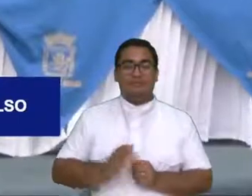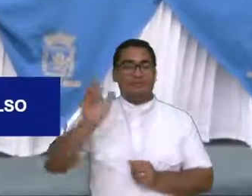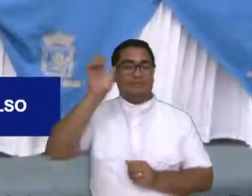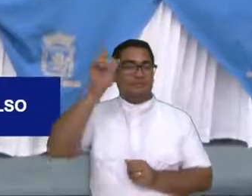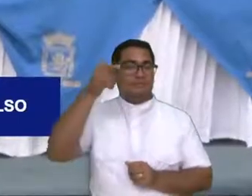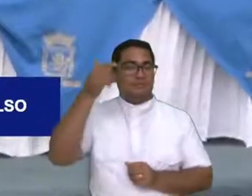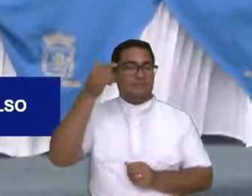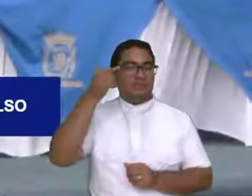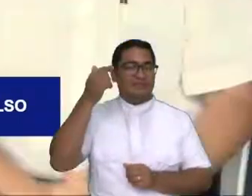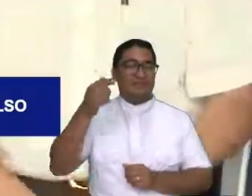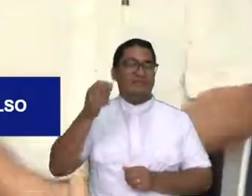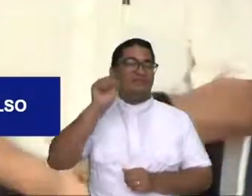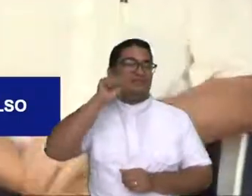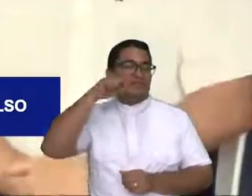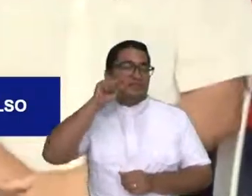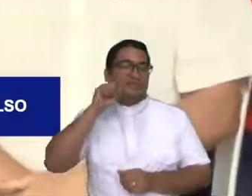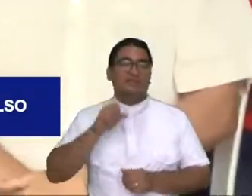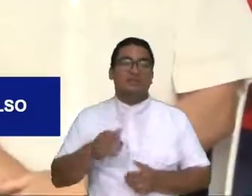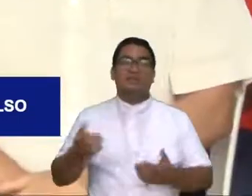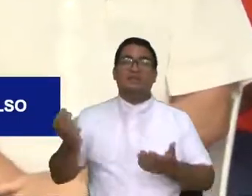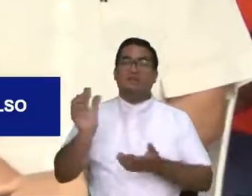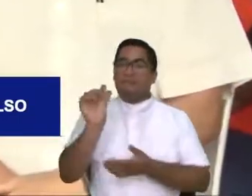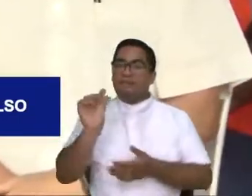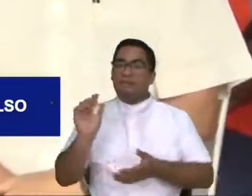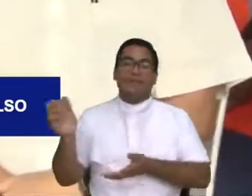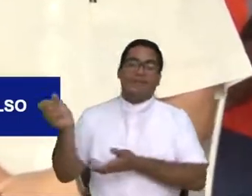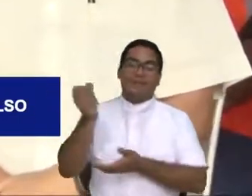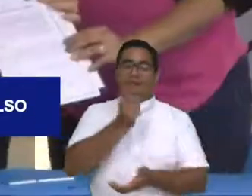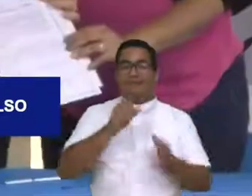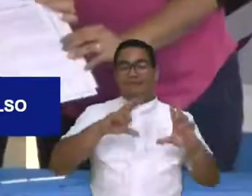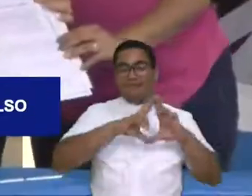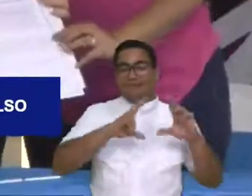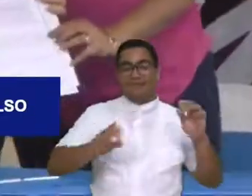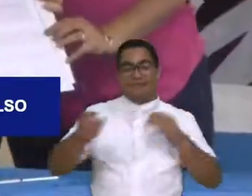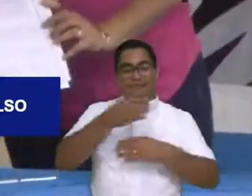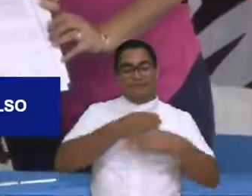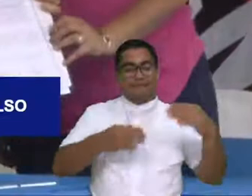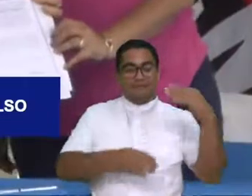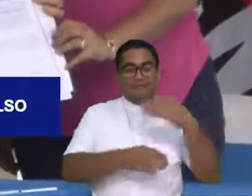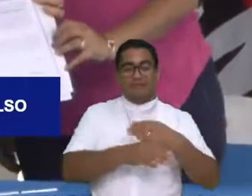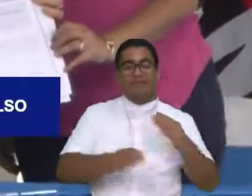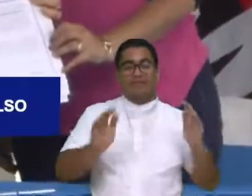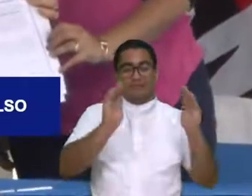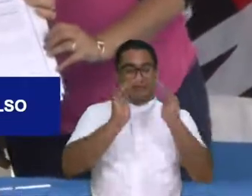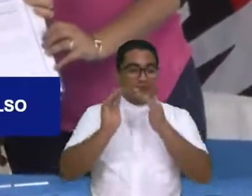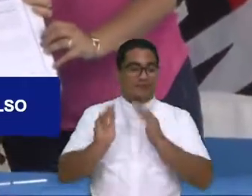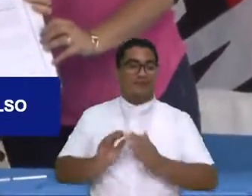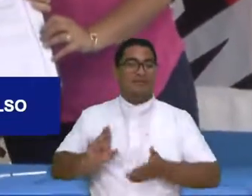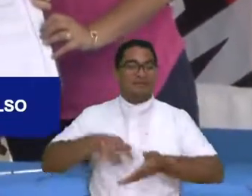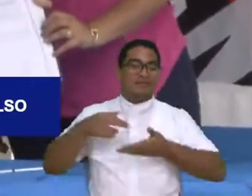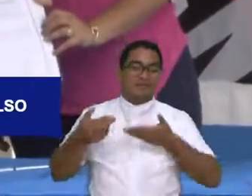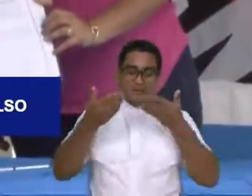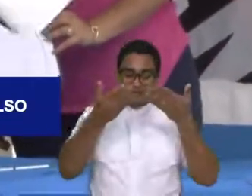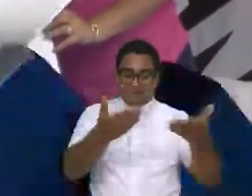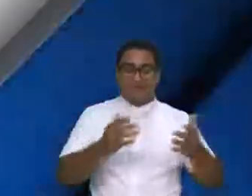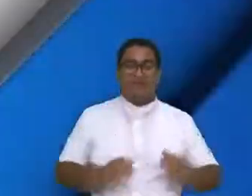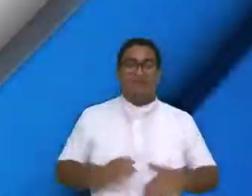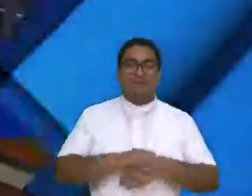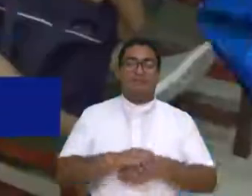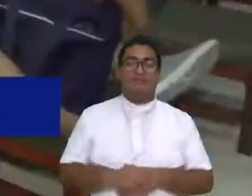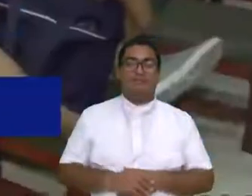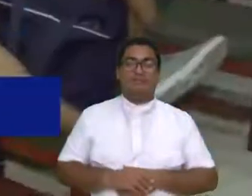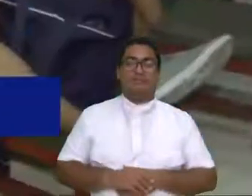Gobierno de China-Taiwán entrega desembolso a Nicaragua para construcción de viviendas solidarias.